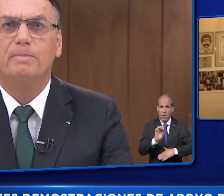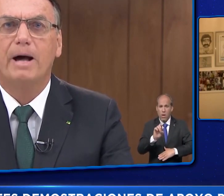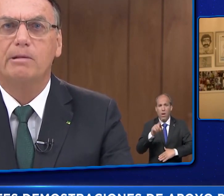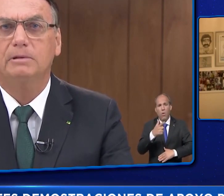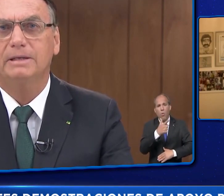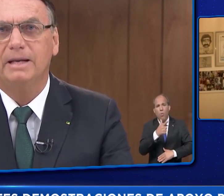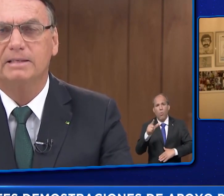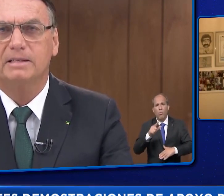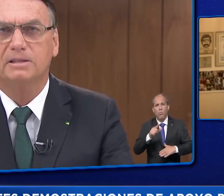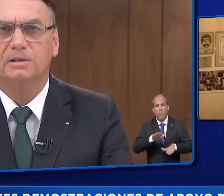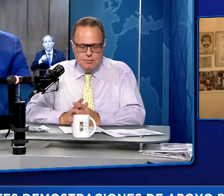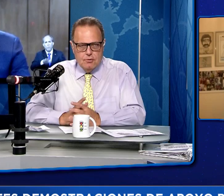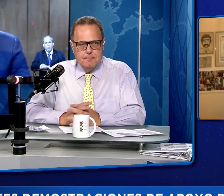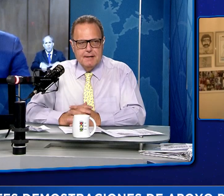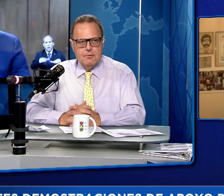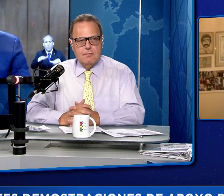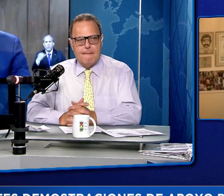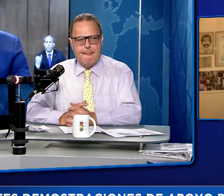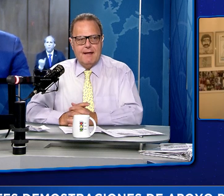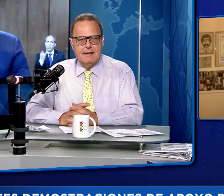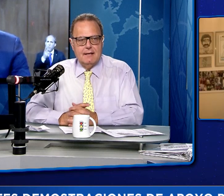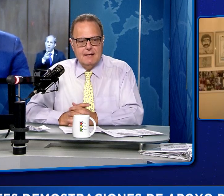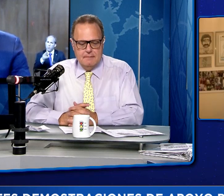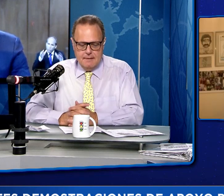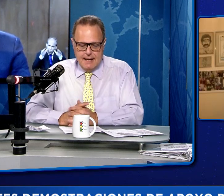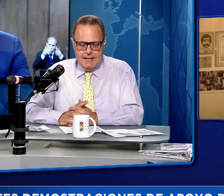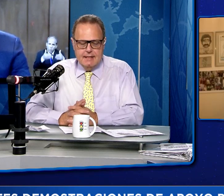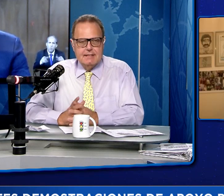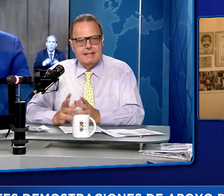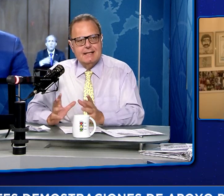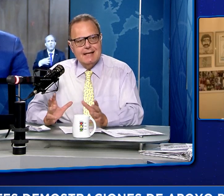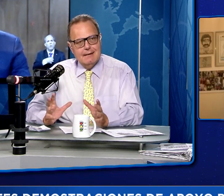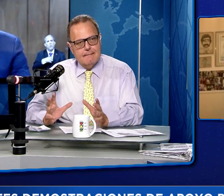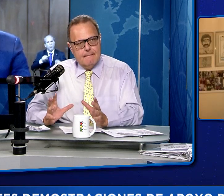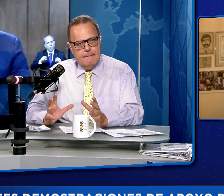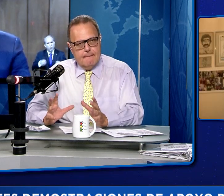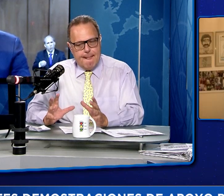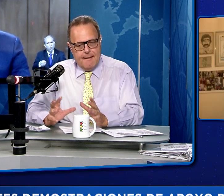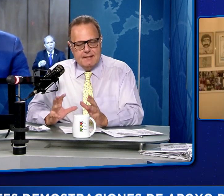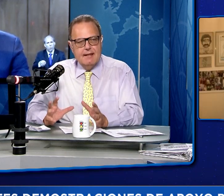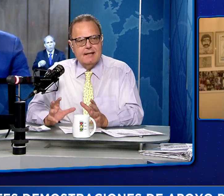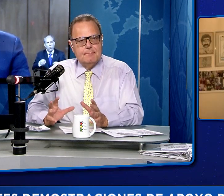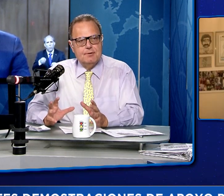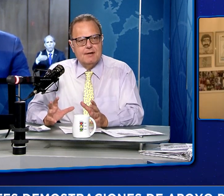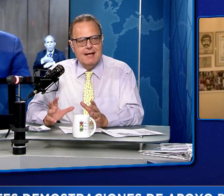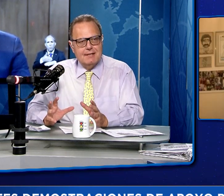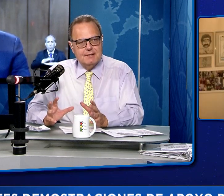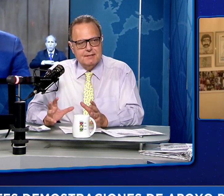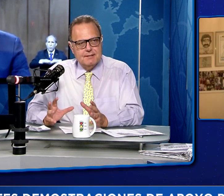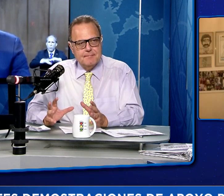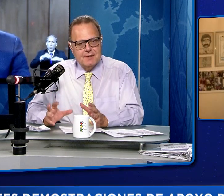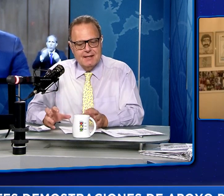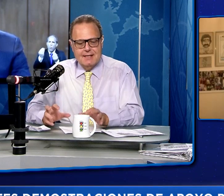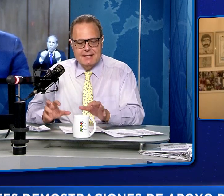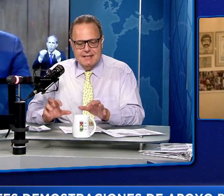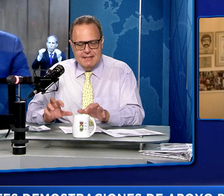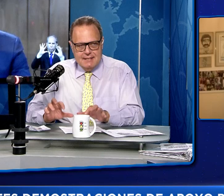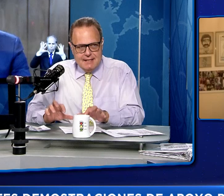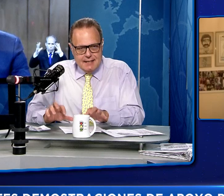Se agotó el tiempo, Patricio, un minuto, pero es interesante que esta descripción que haces